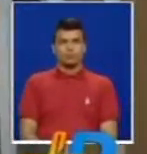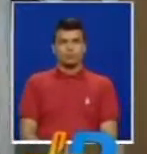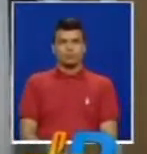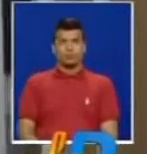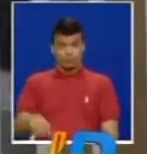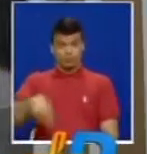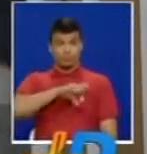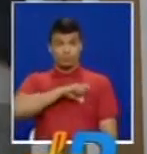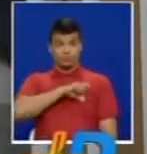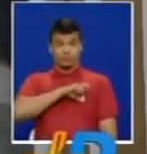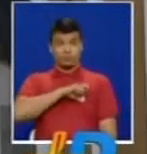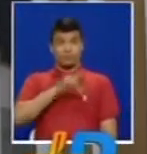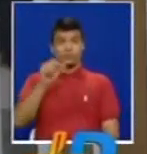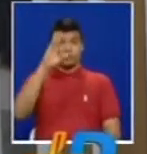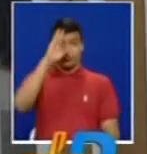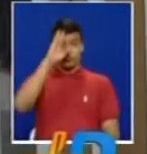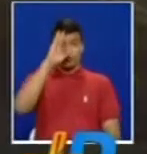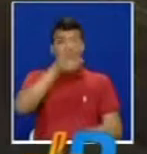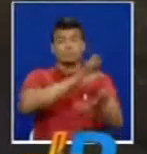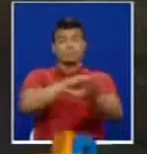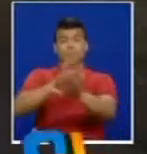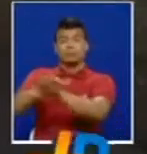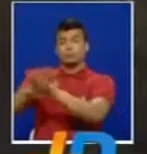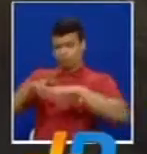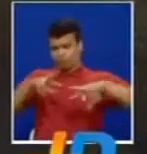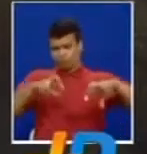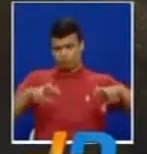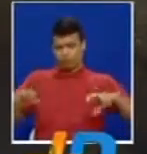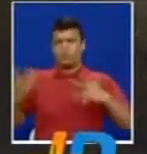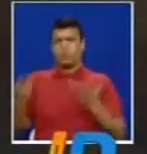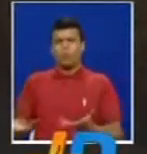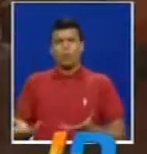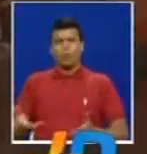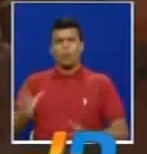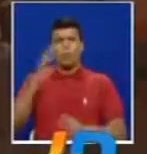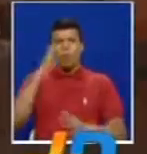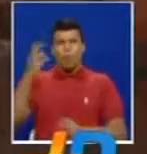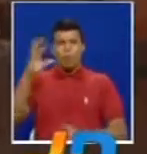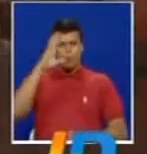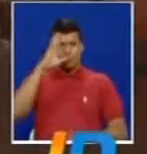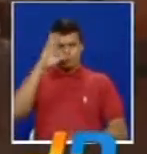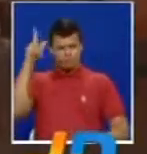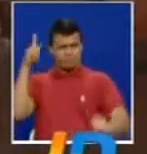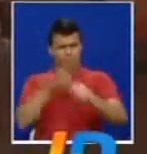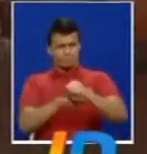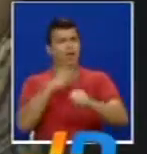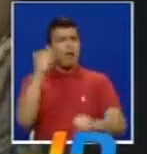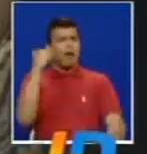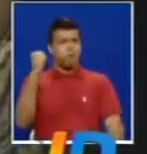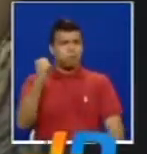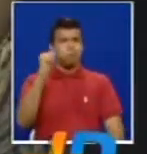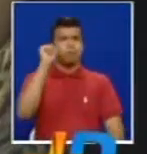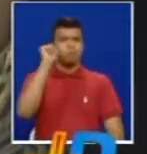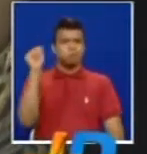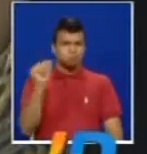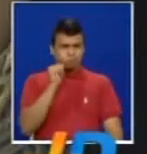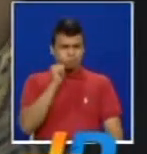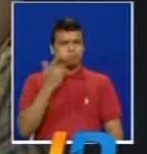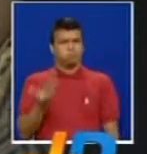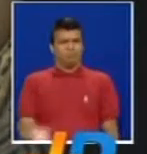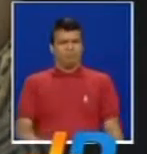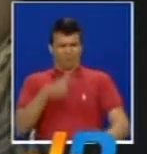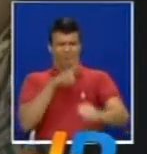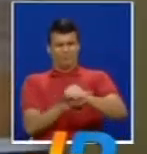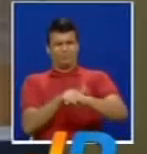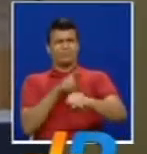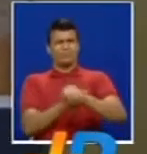Y en Cali, la Policía Metropolitana anunció una investigación sobre la supuesta responsabilidad de 2 agentes de la institución que agredieron a una mujer embarazada